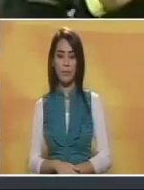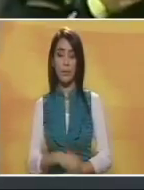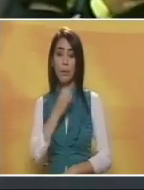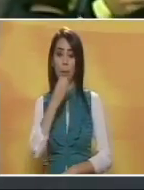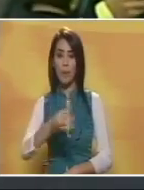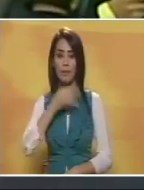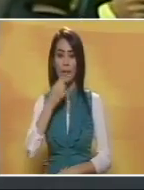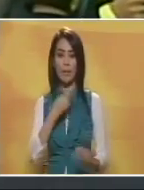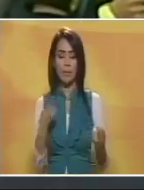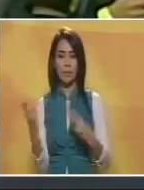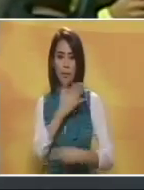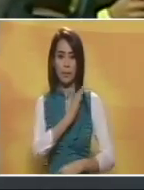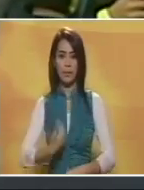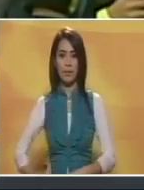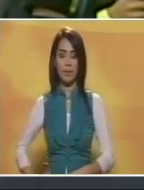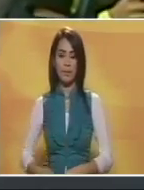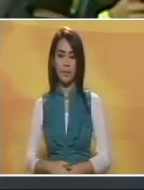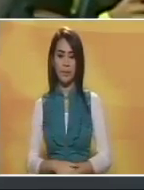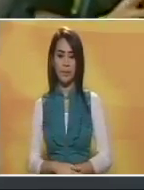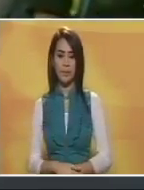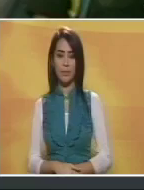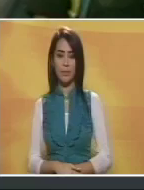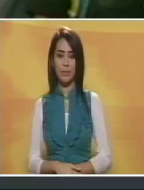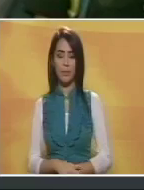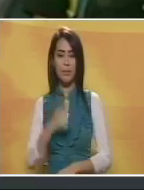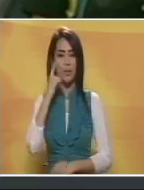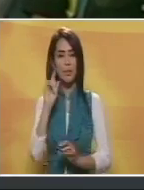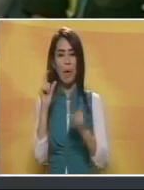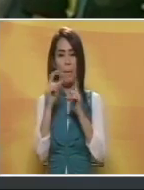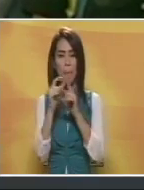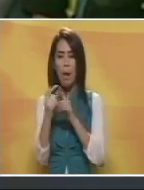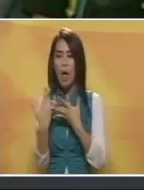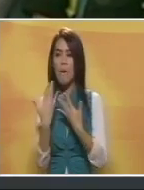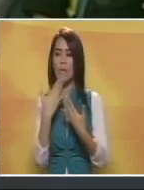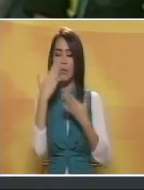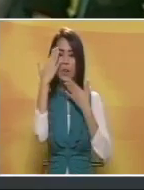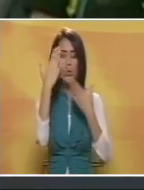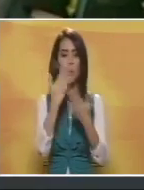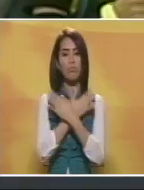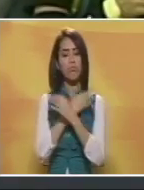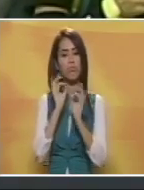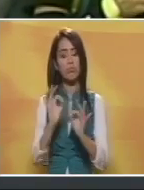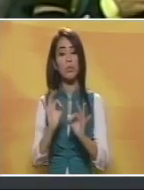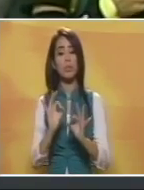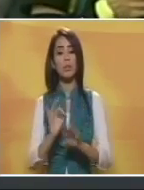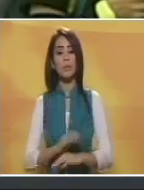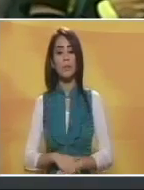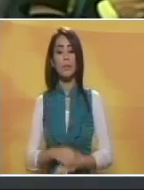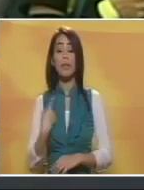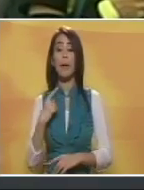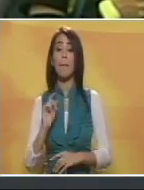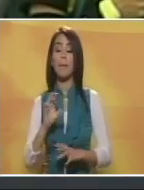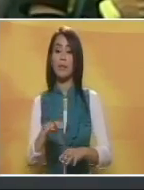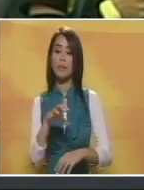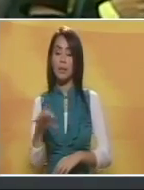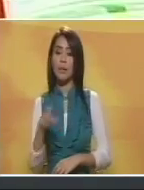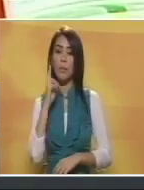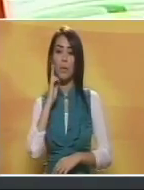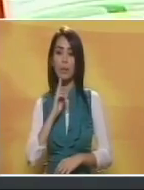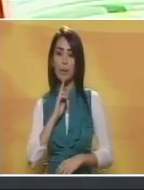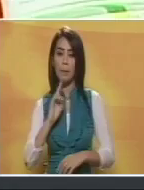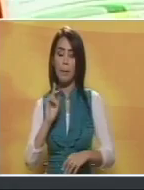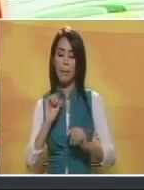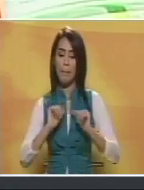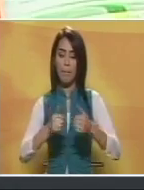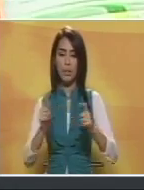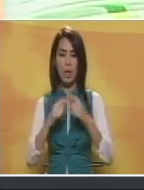Buenas tardes, bienvenido, presidente. Buenas tardes, gracias. Tomando sus palabras de salutación y ya que está tomando en cuenta el Estado Bolívar para el inicio de esta campaña, me gustaría